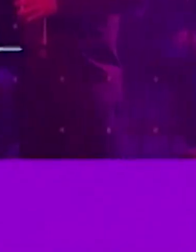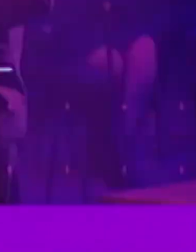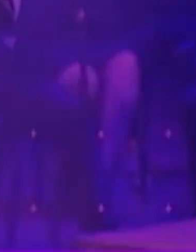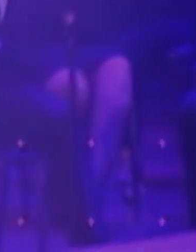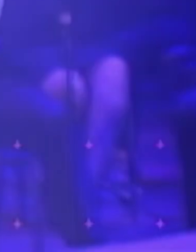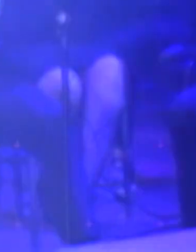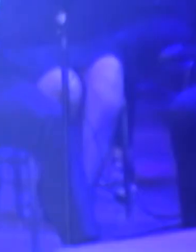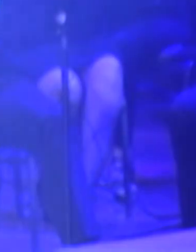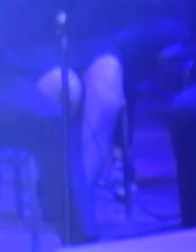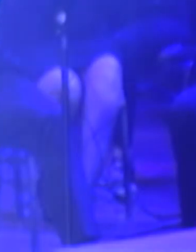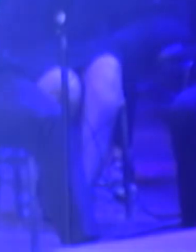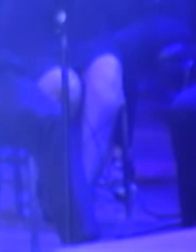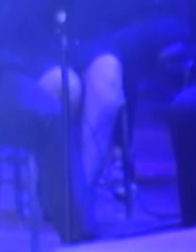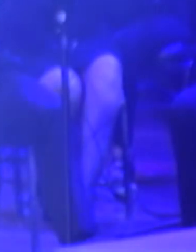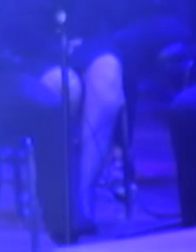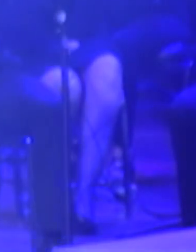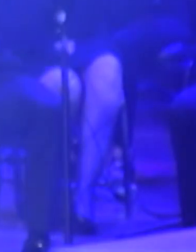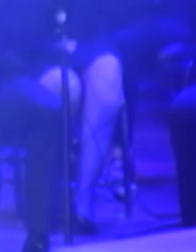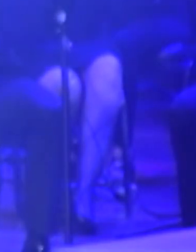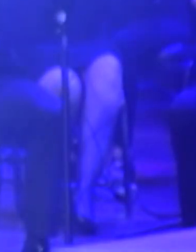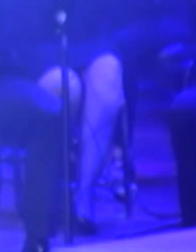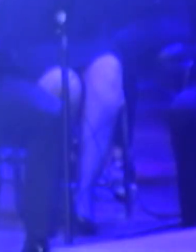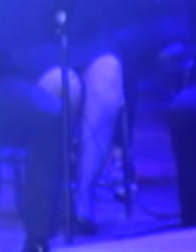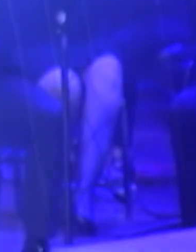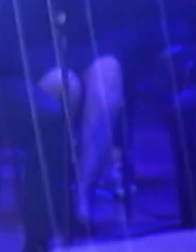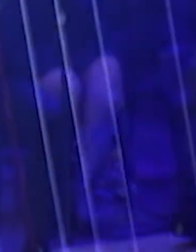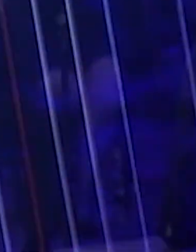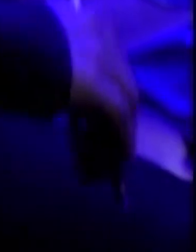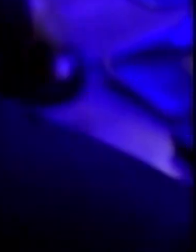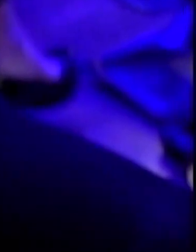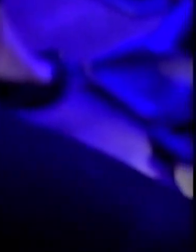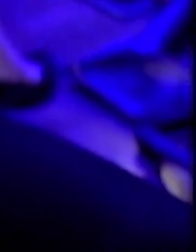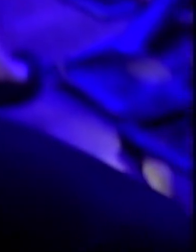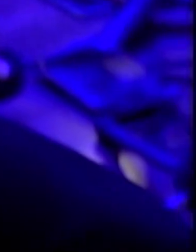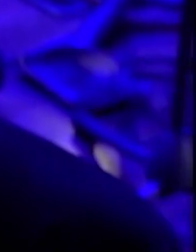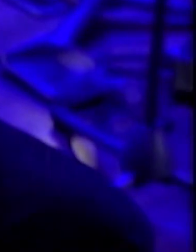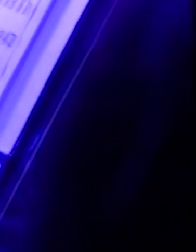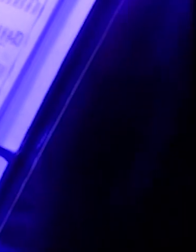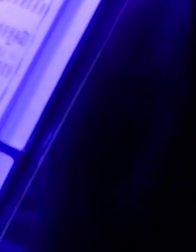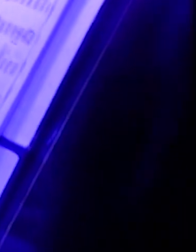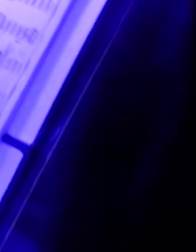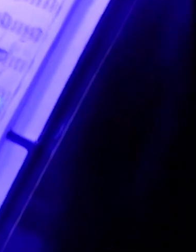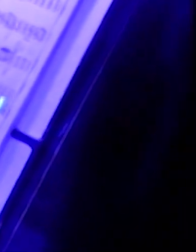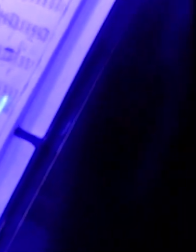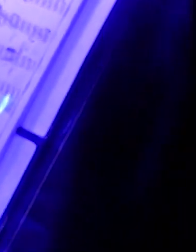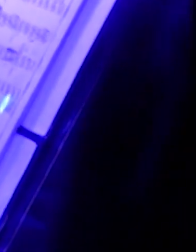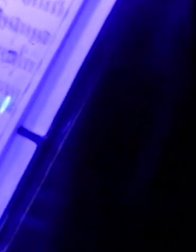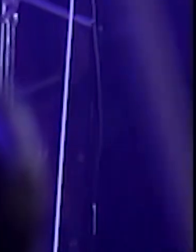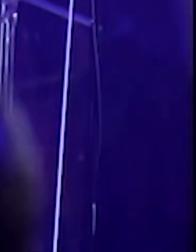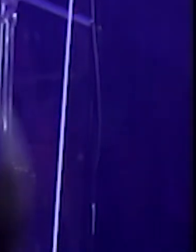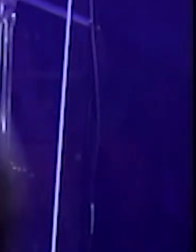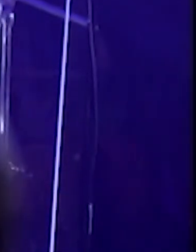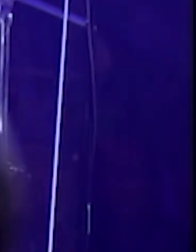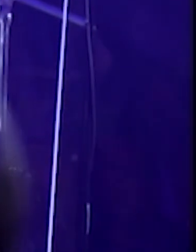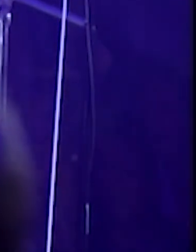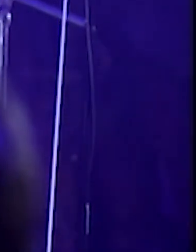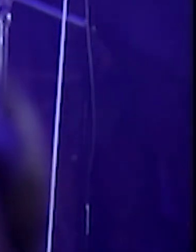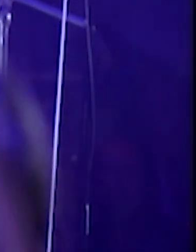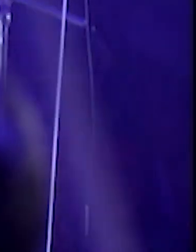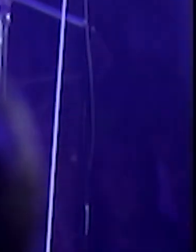La gaviota, que la blancura del plumaje desplegaba.